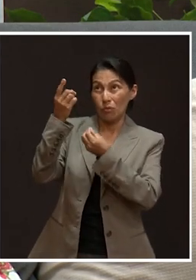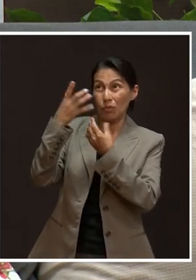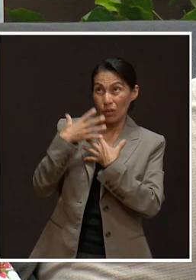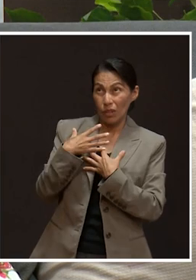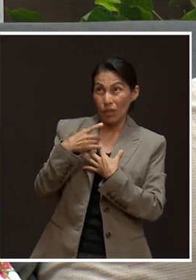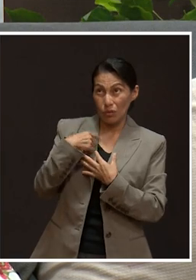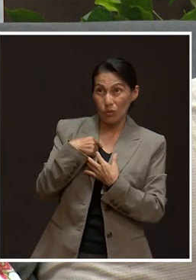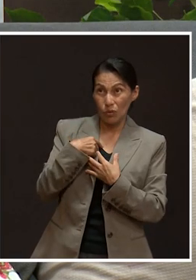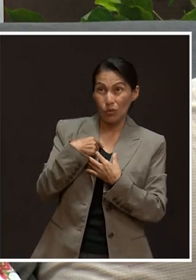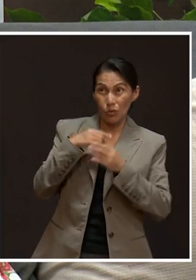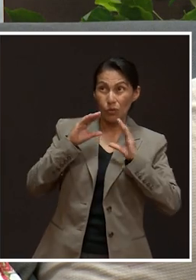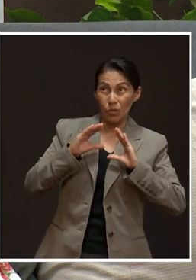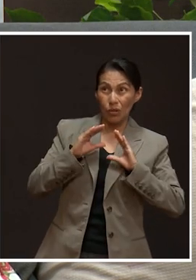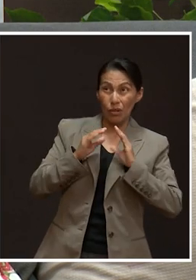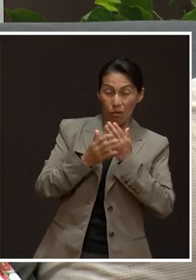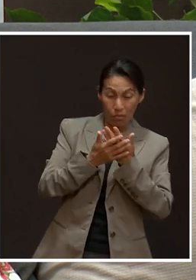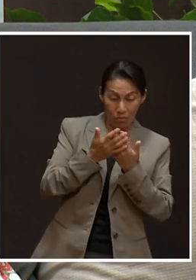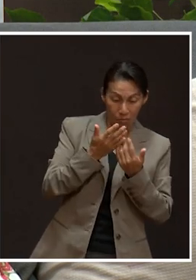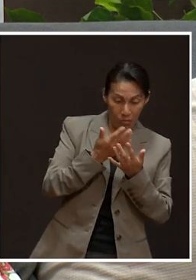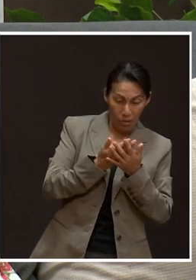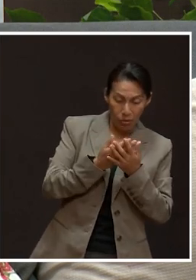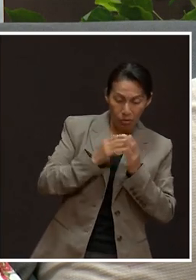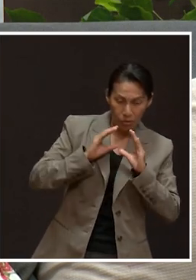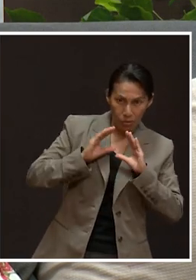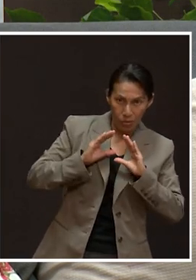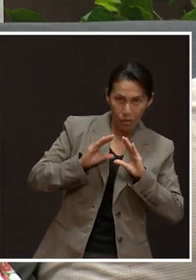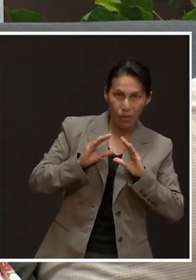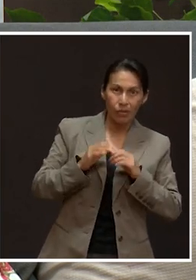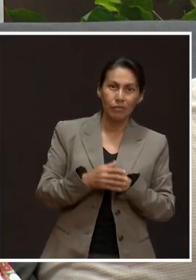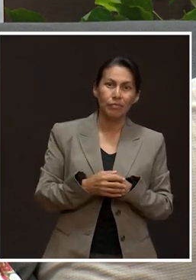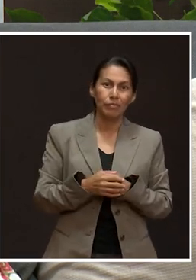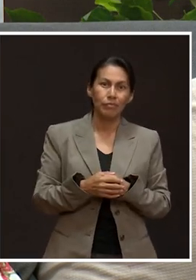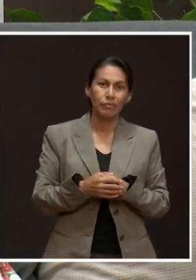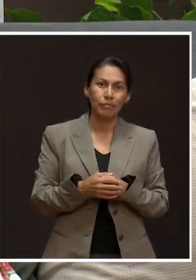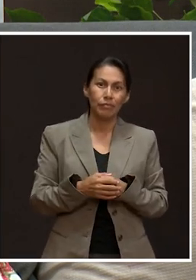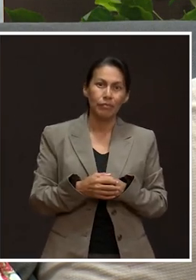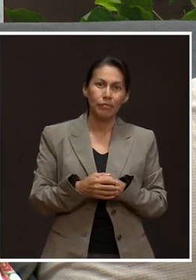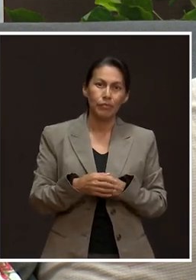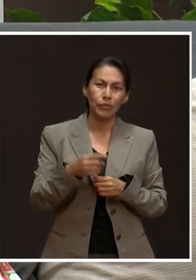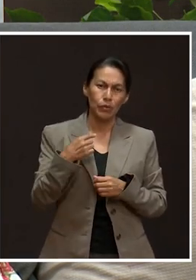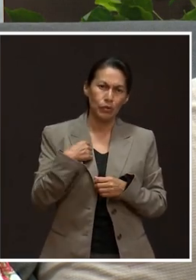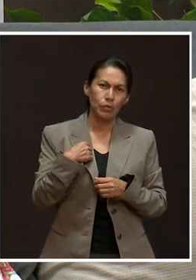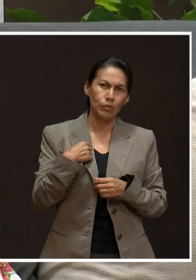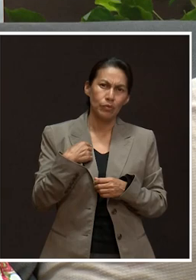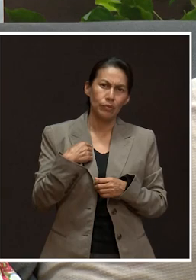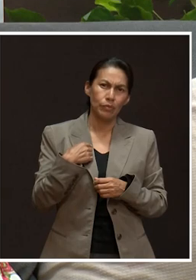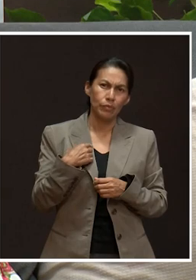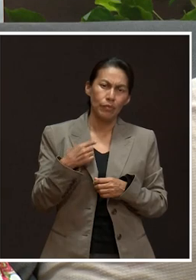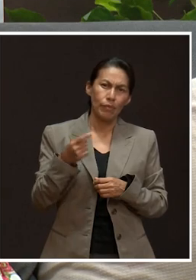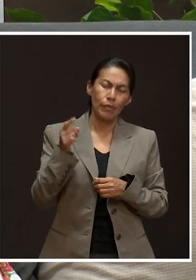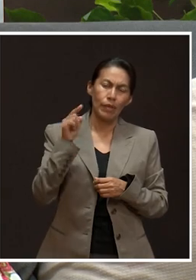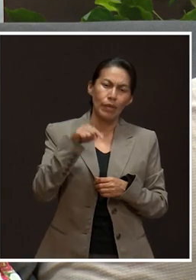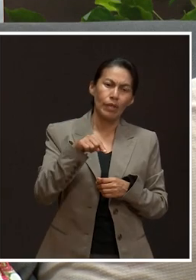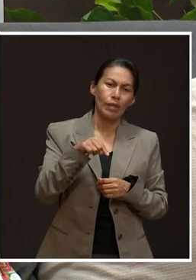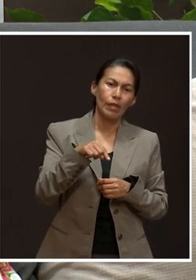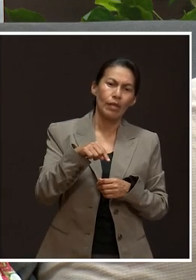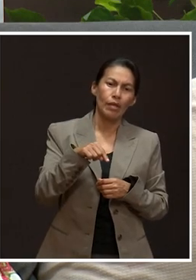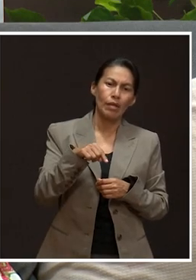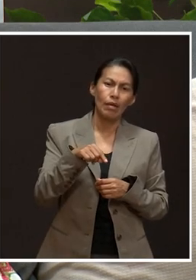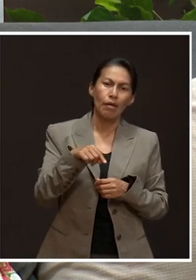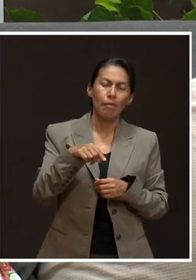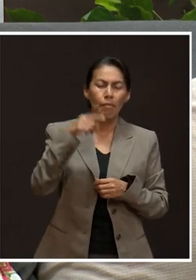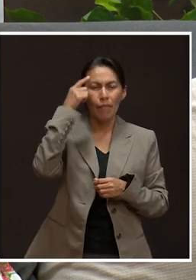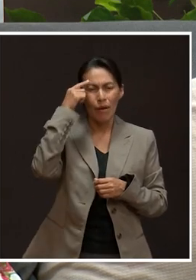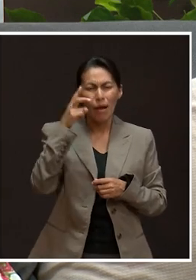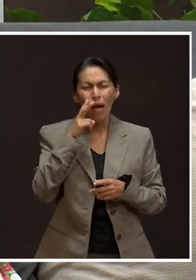daba, yo lo iba a cuidar en mis manos. Entonces, agarré como un convenio aquí en la rectoría, y estaba en credenciales